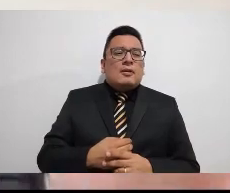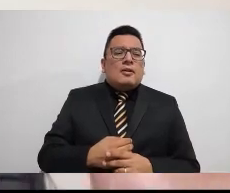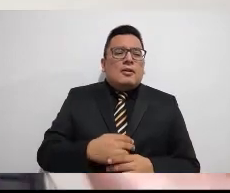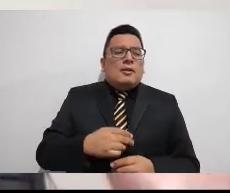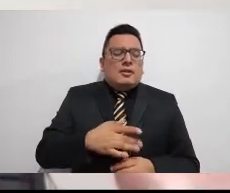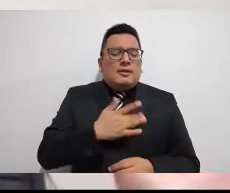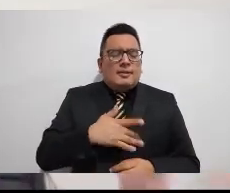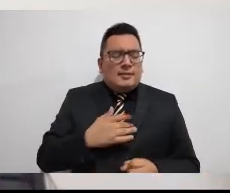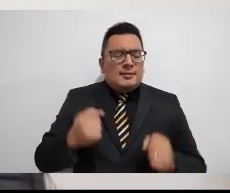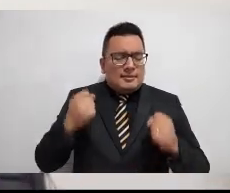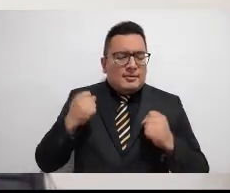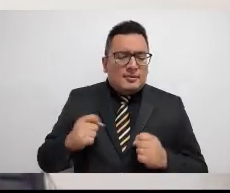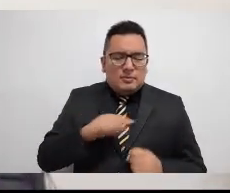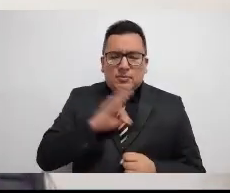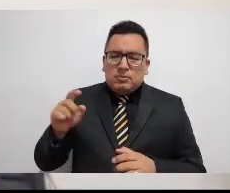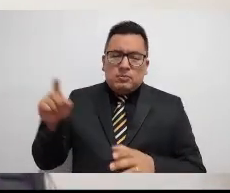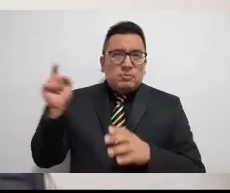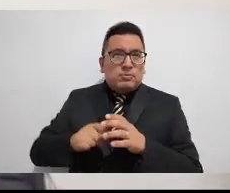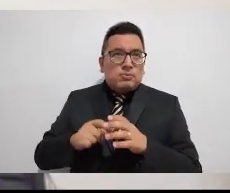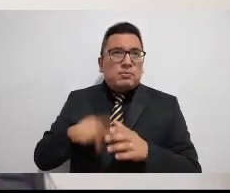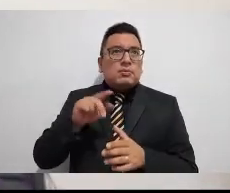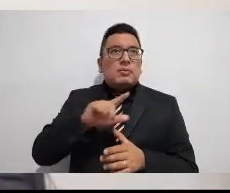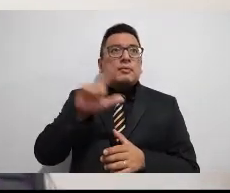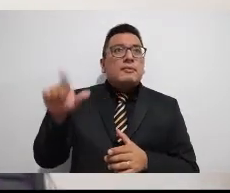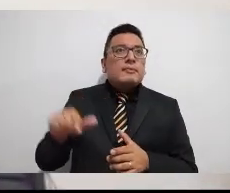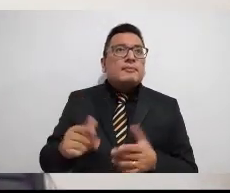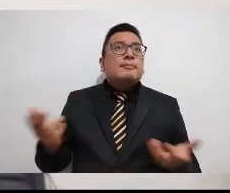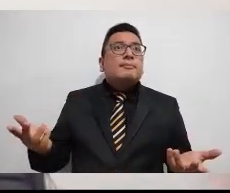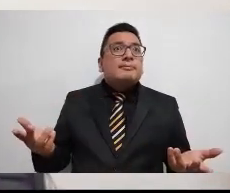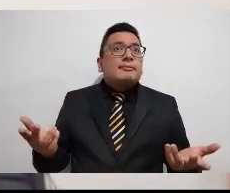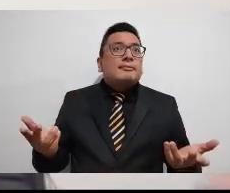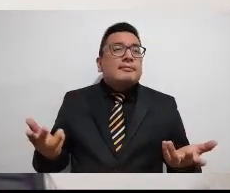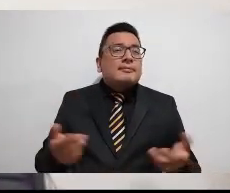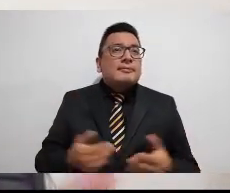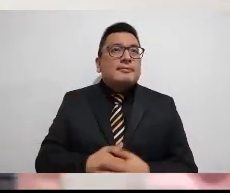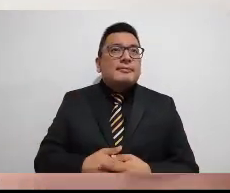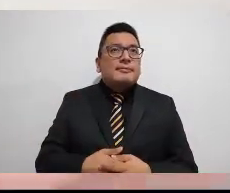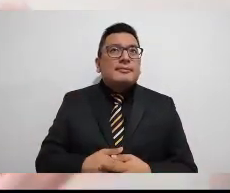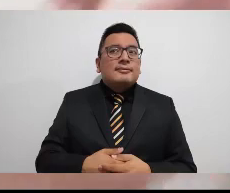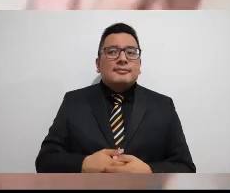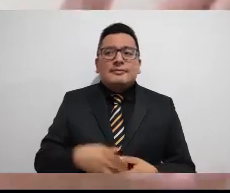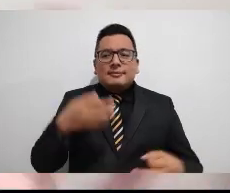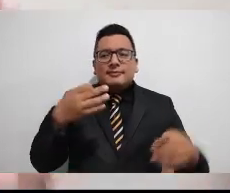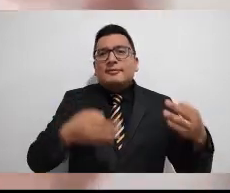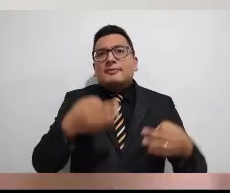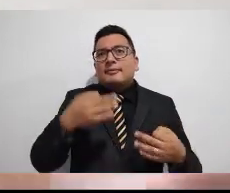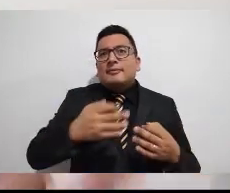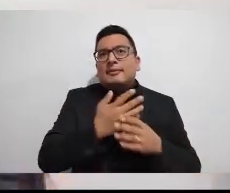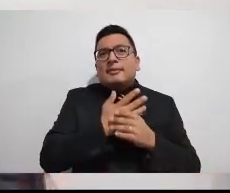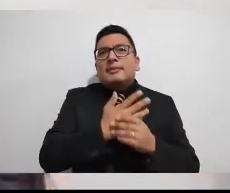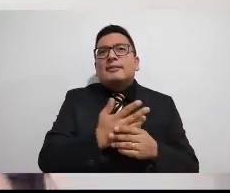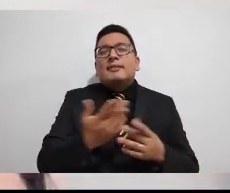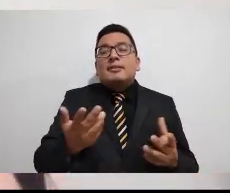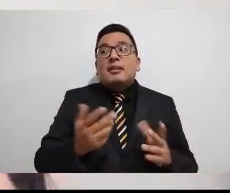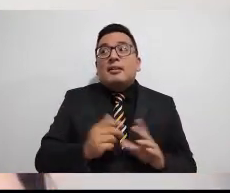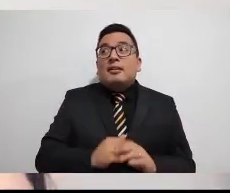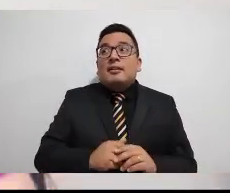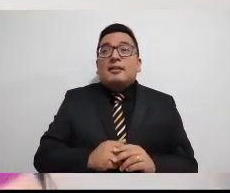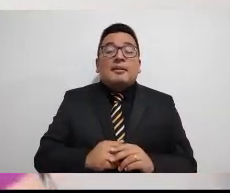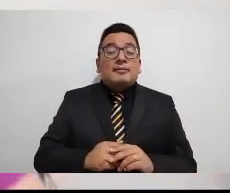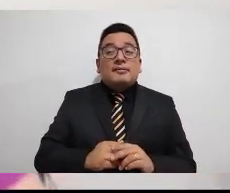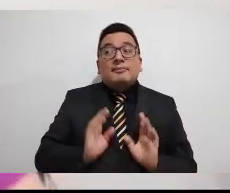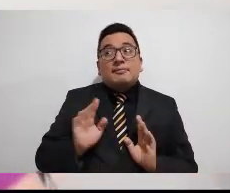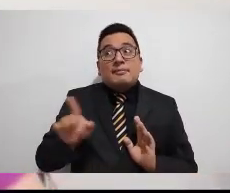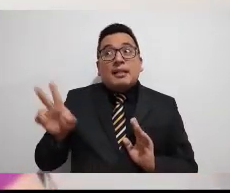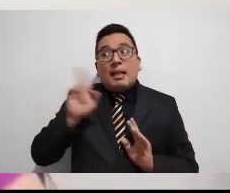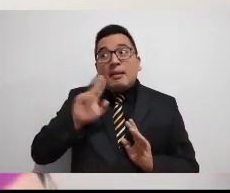años que ejerce el cargo? ¿No? ¿Qué dicen los tribunales? Pues solo si fue votada, ¿no? Entonces es